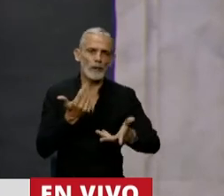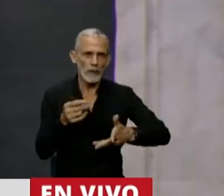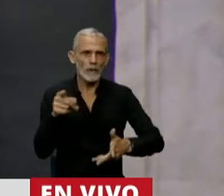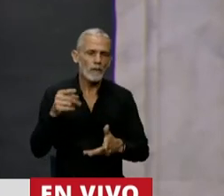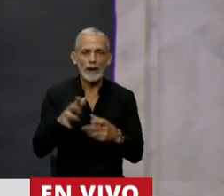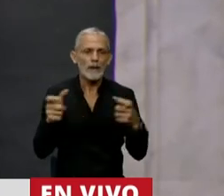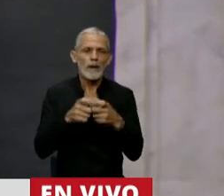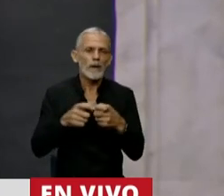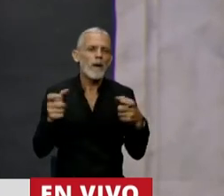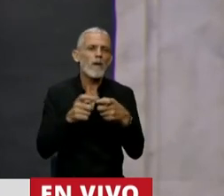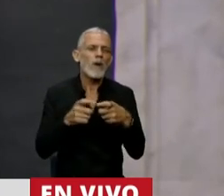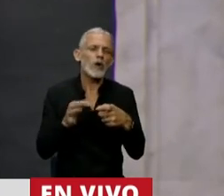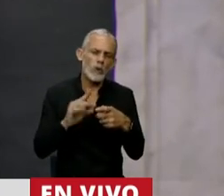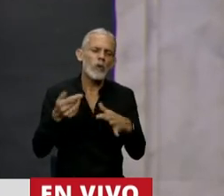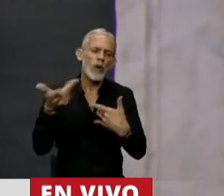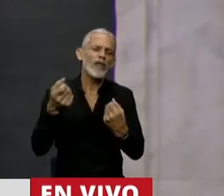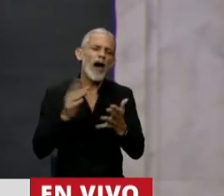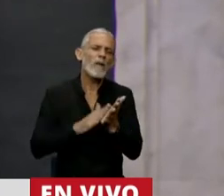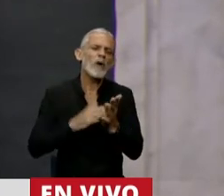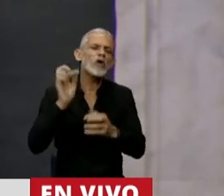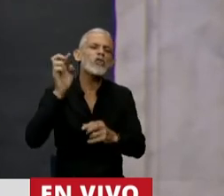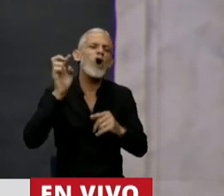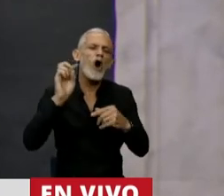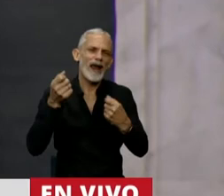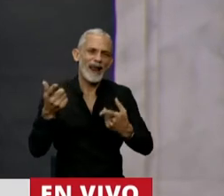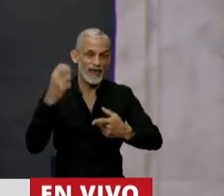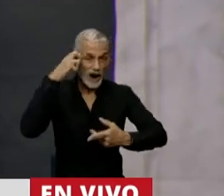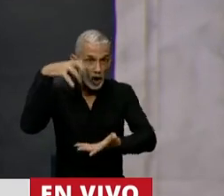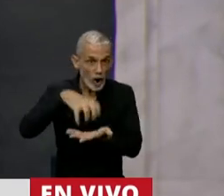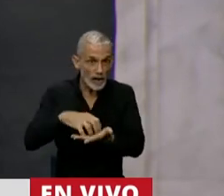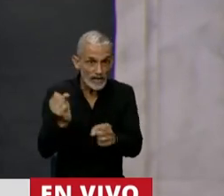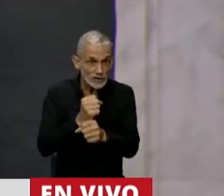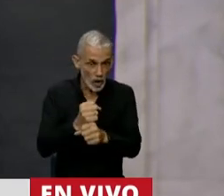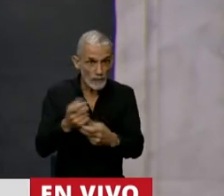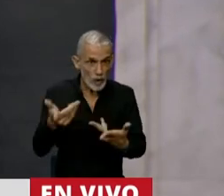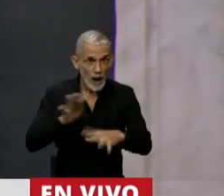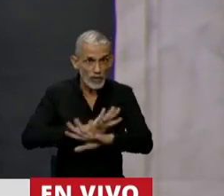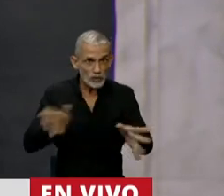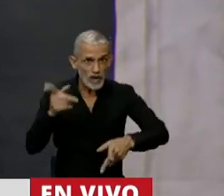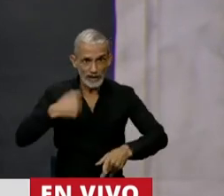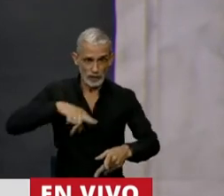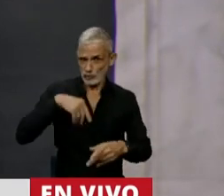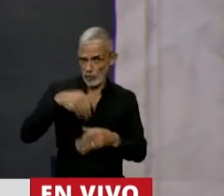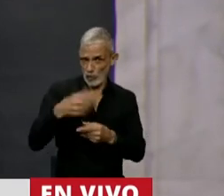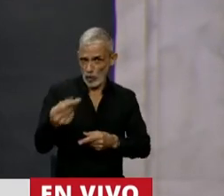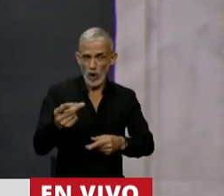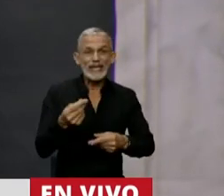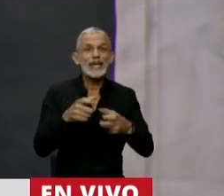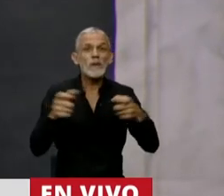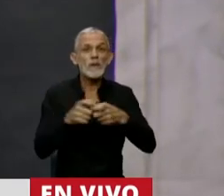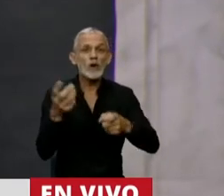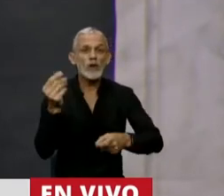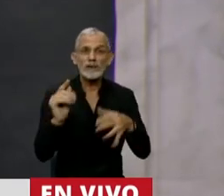para que no se devalúen sus bonos, le vamos a garantizar bonos en dólares, que este Congreso lo votó y nosotros lo rechazamos, y bonos en pesos atados a